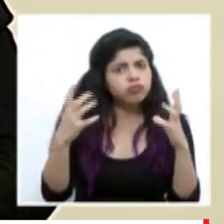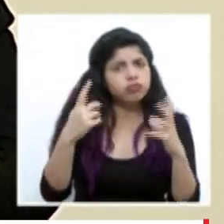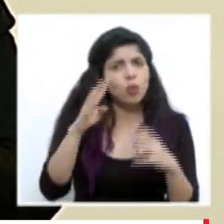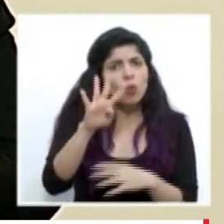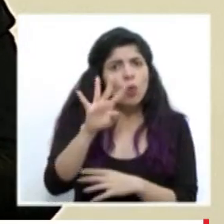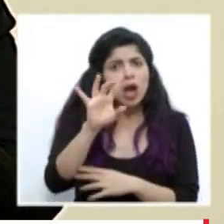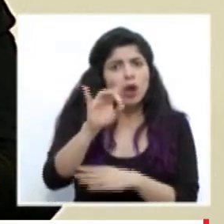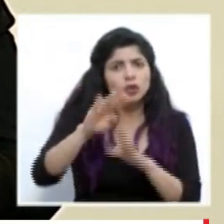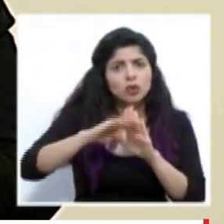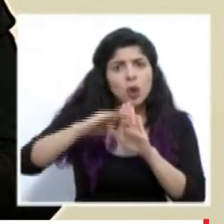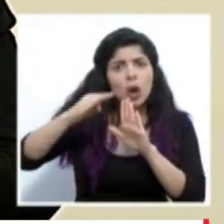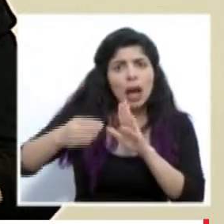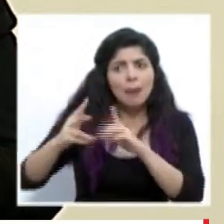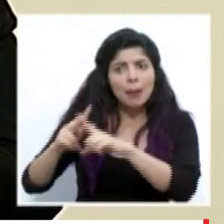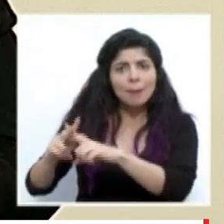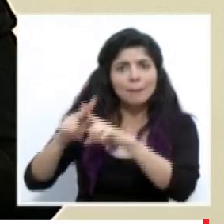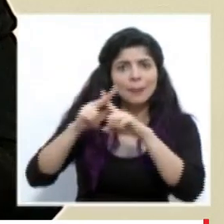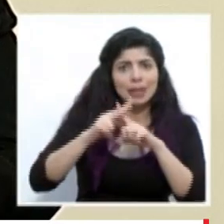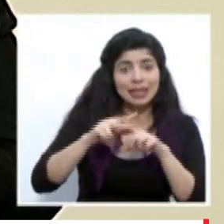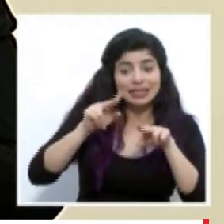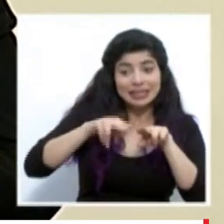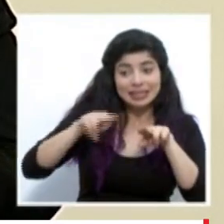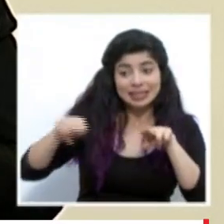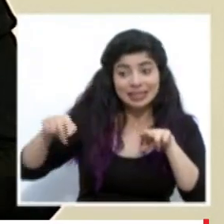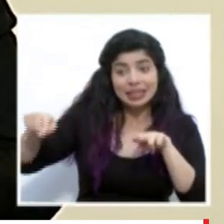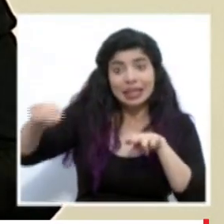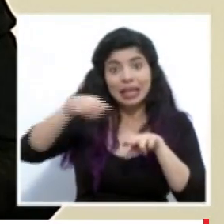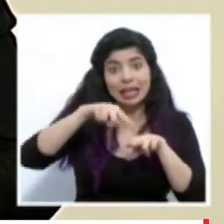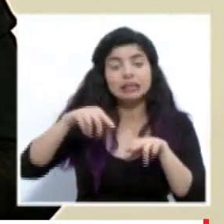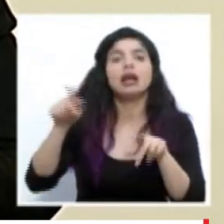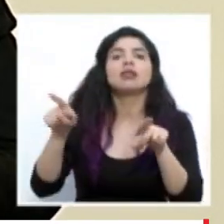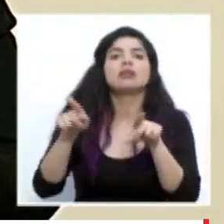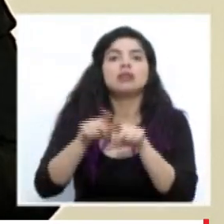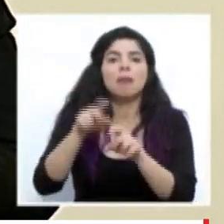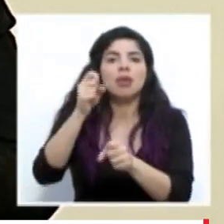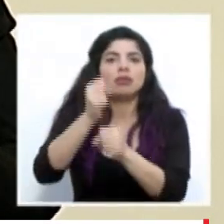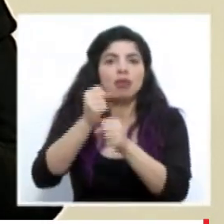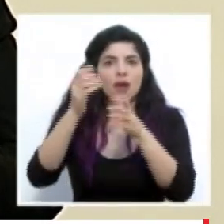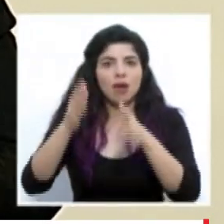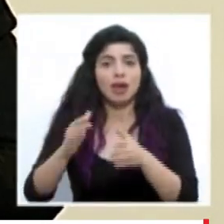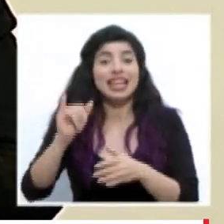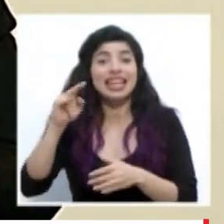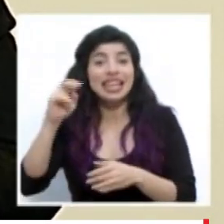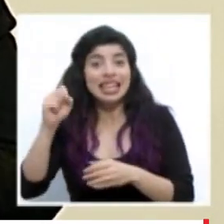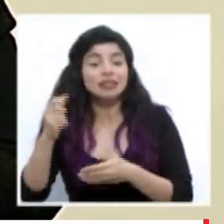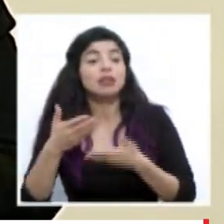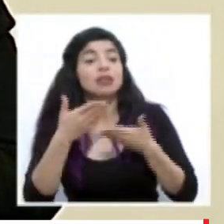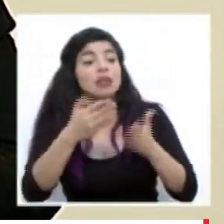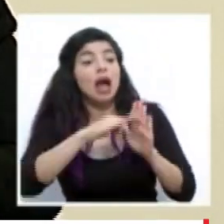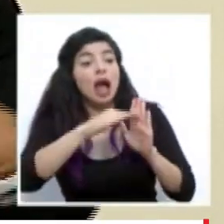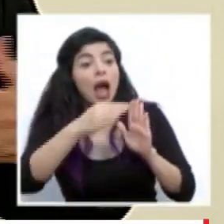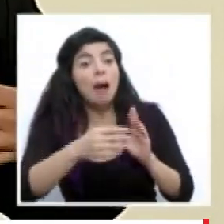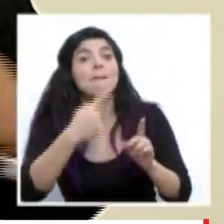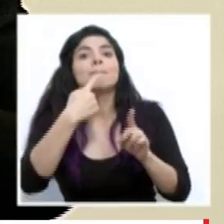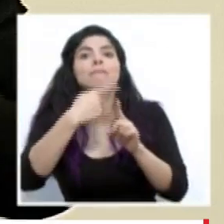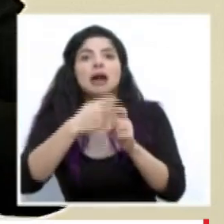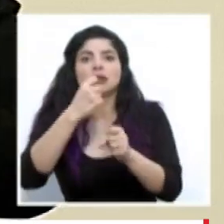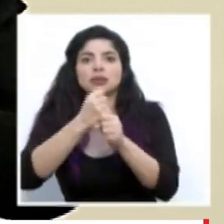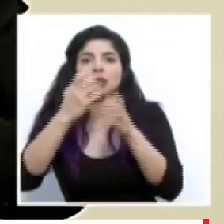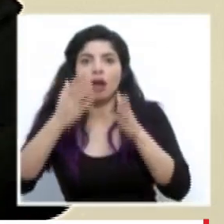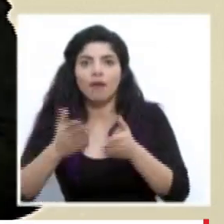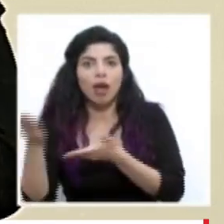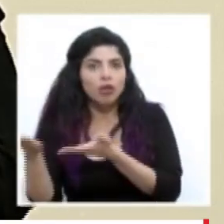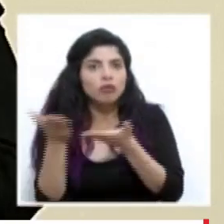las 48 camas que nos prestaron. Esas camas también traen recurso humano. El INS está poniendo personal del INS que estamos trabajando